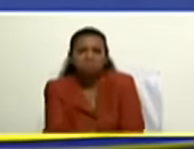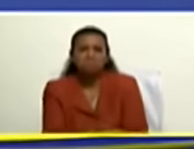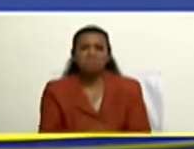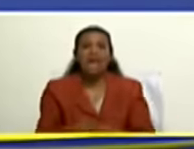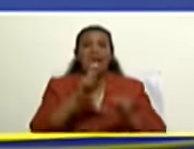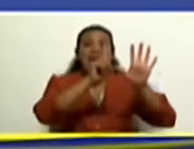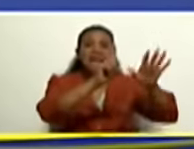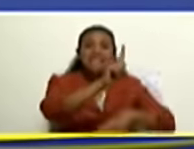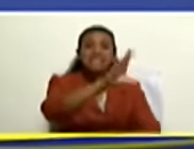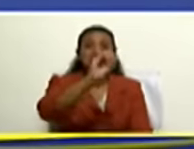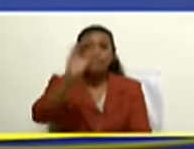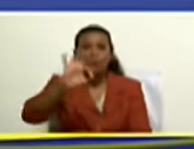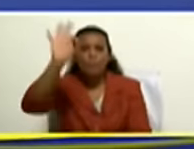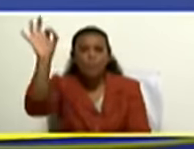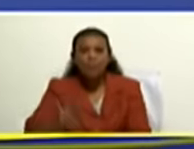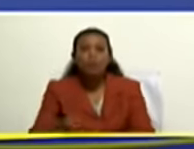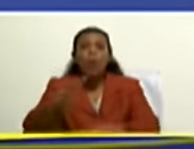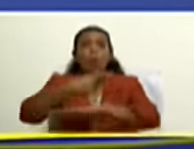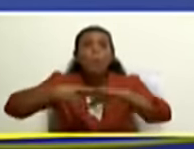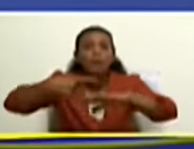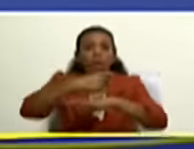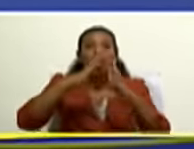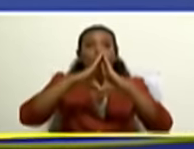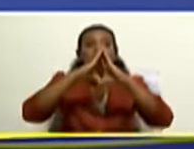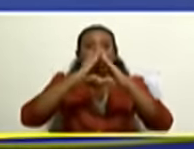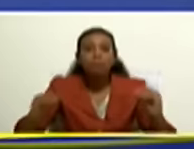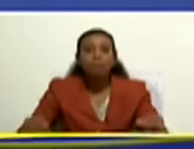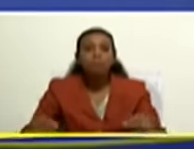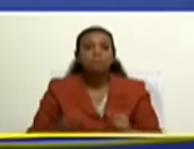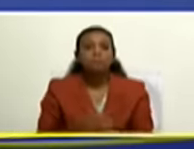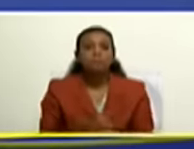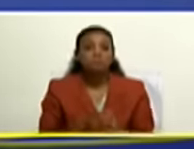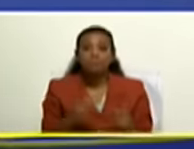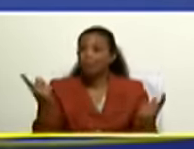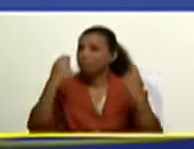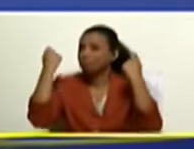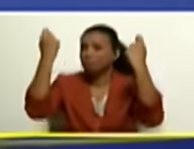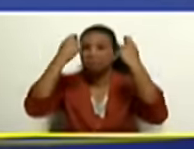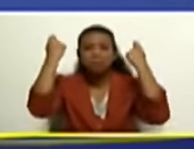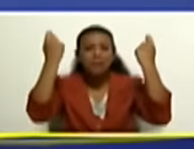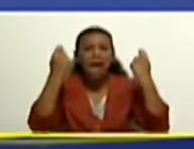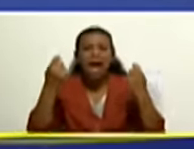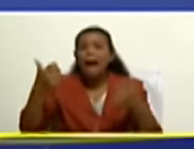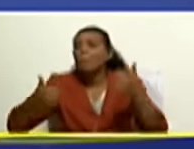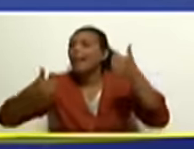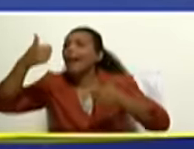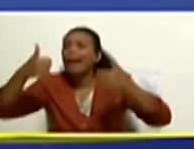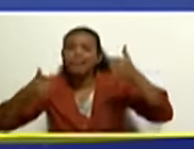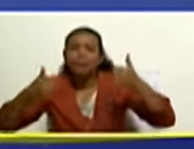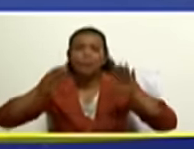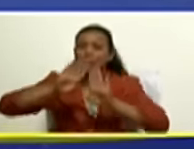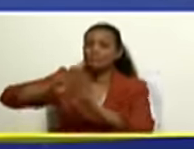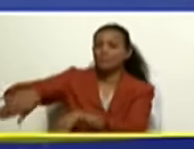Prácticamente el 100% de los gobernadores, todos, están en campaña, más allá de las diferencias partidistas.